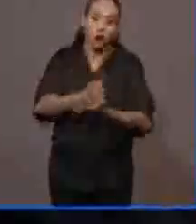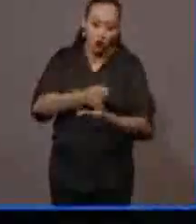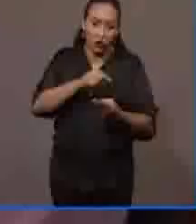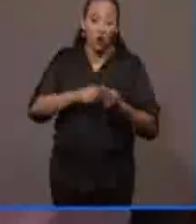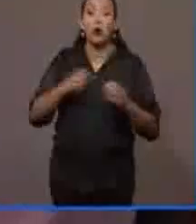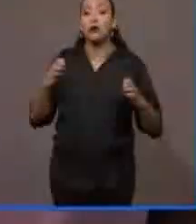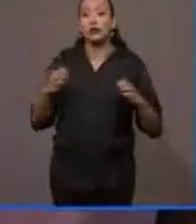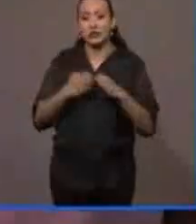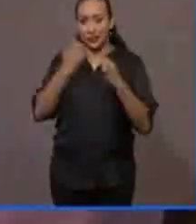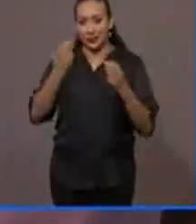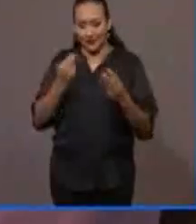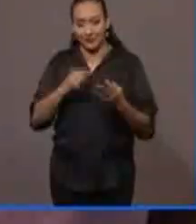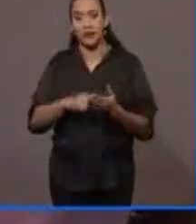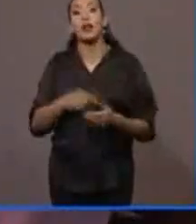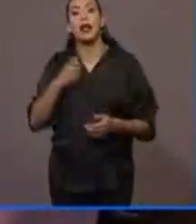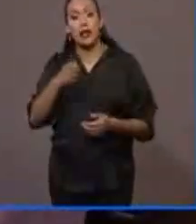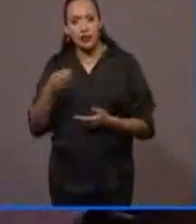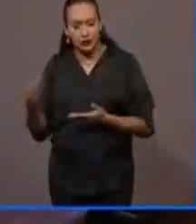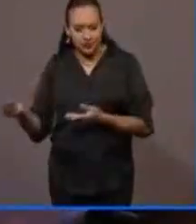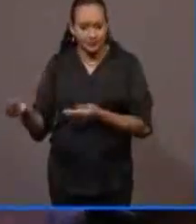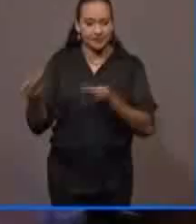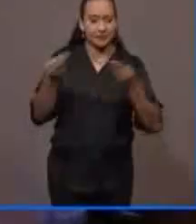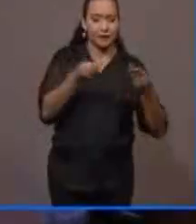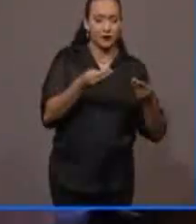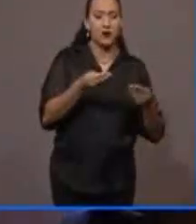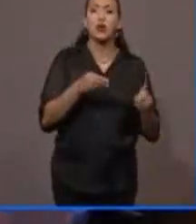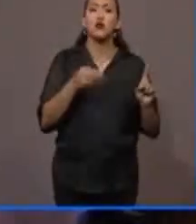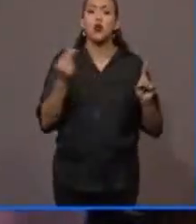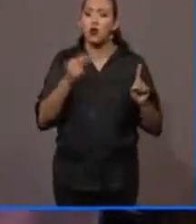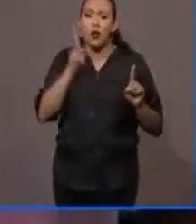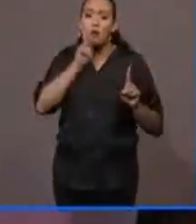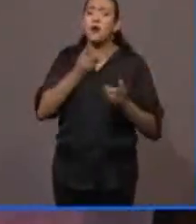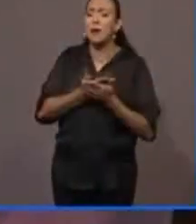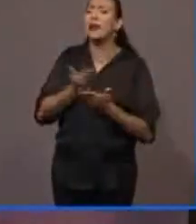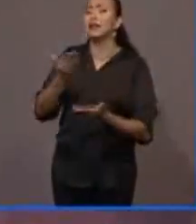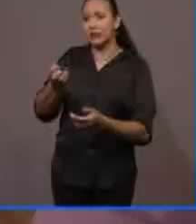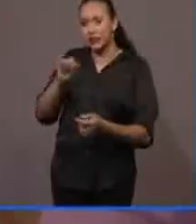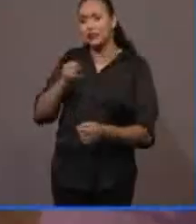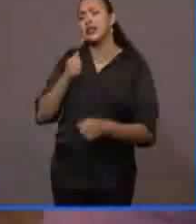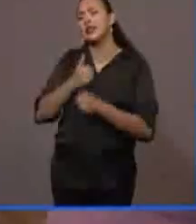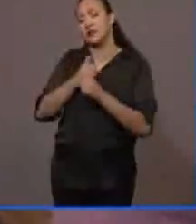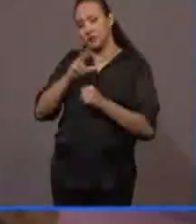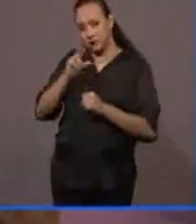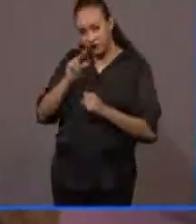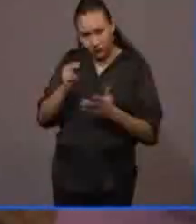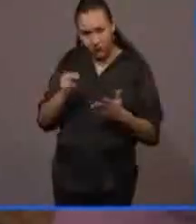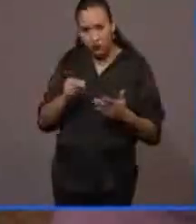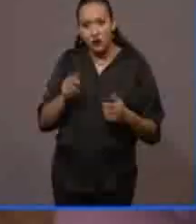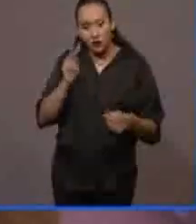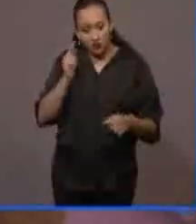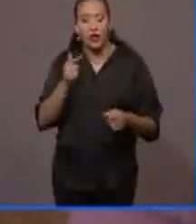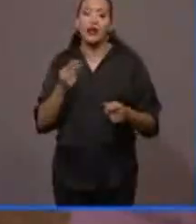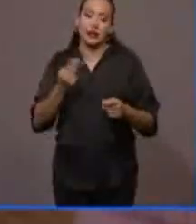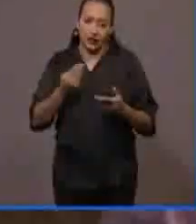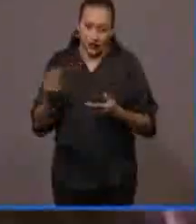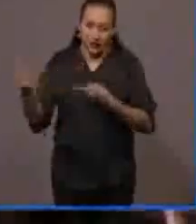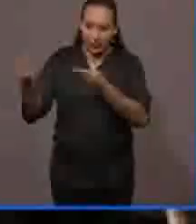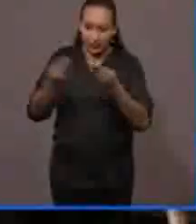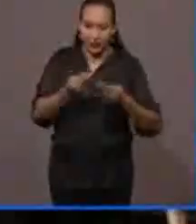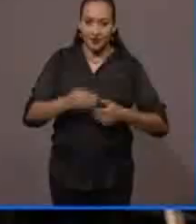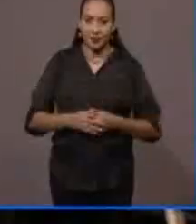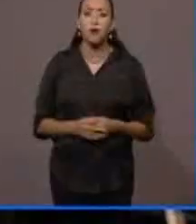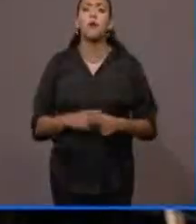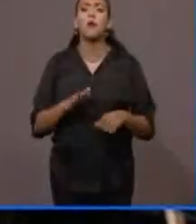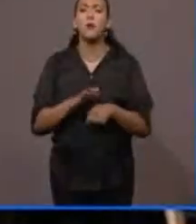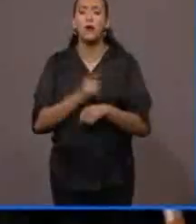urgencia médica, procede concederla sin necesidad de demostrar con pruebas documentales la existencia de los actos reclamados,